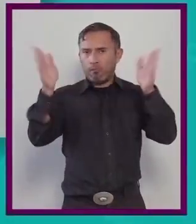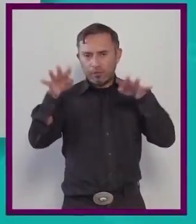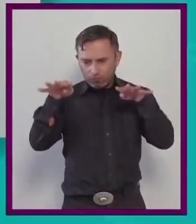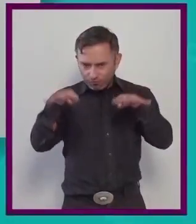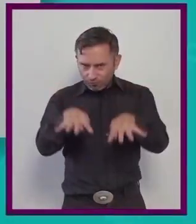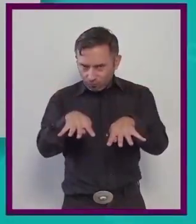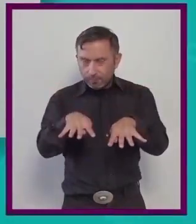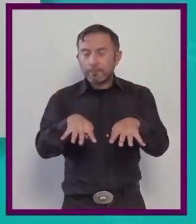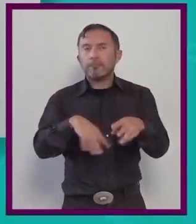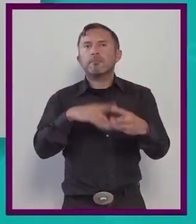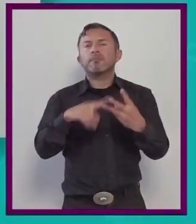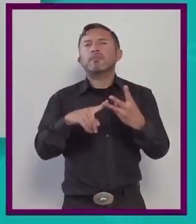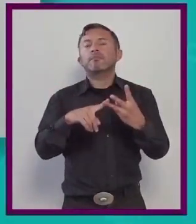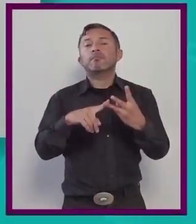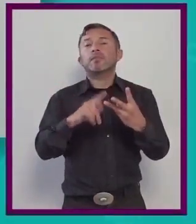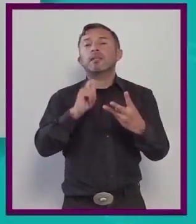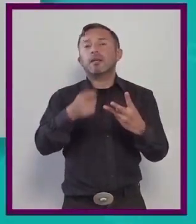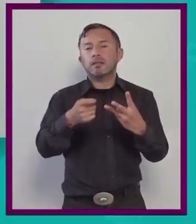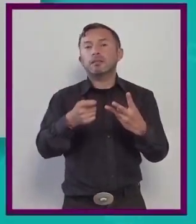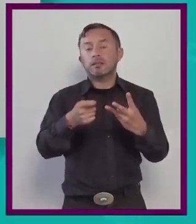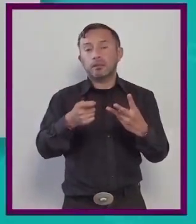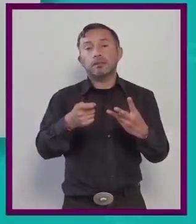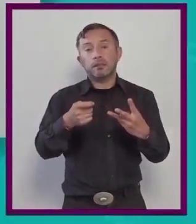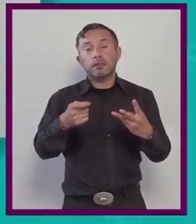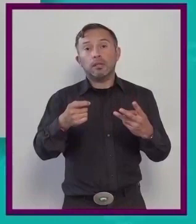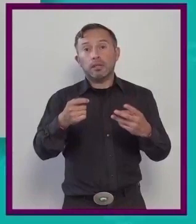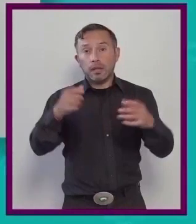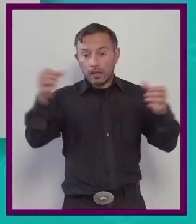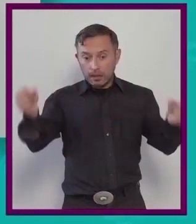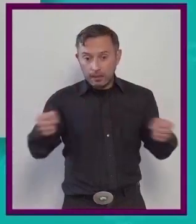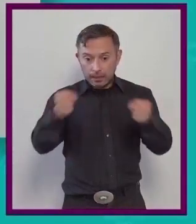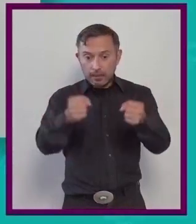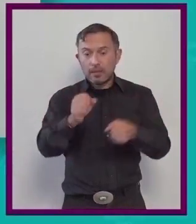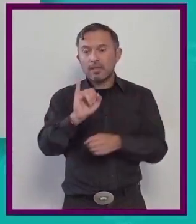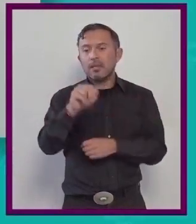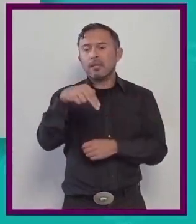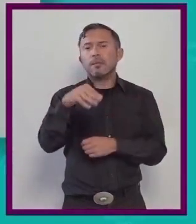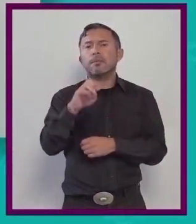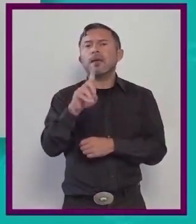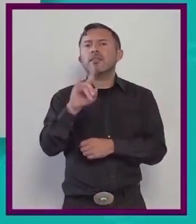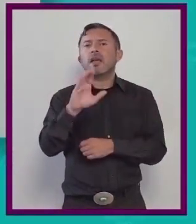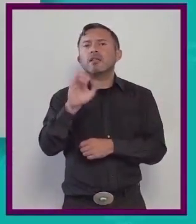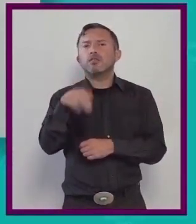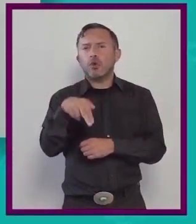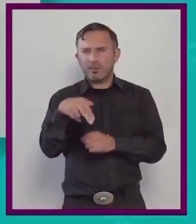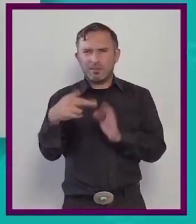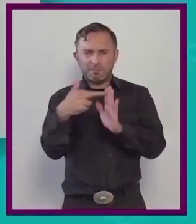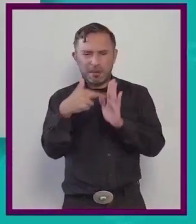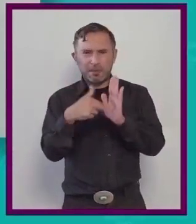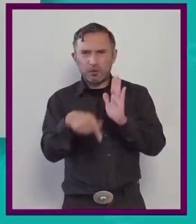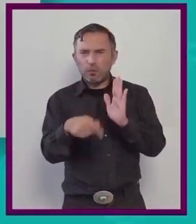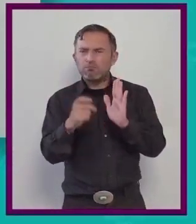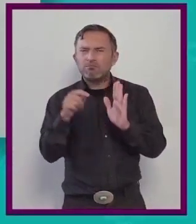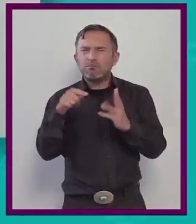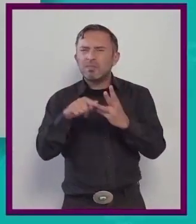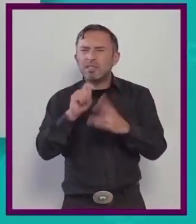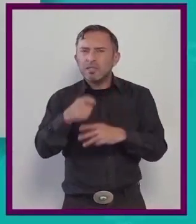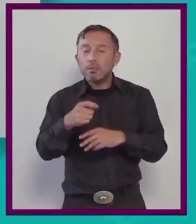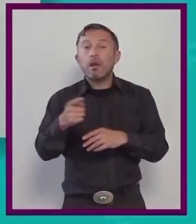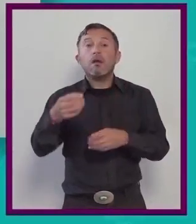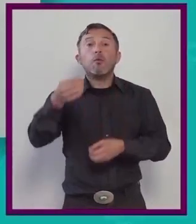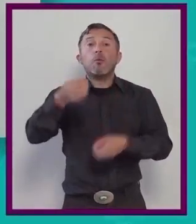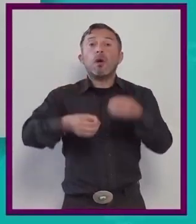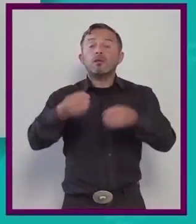las audiencias y más que nada la inmediación que debe de haber dentro de las audiencias. ¿A qué me refiero con este